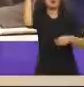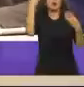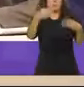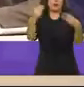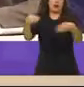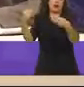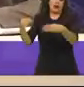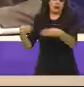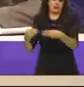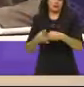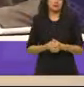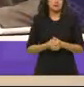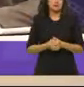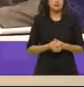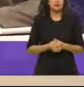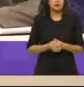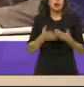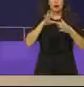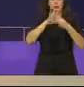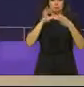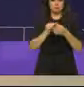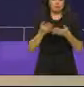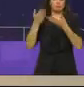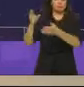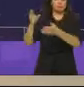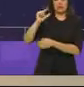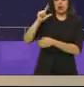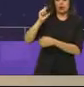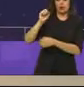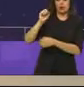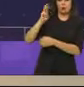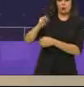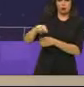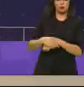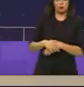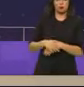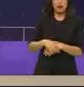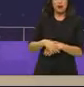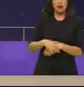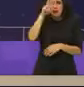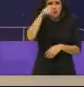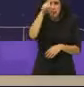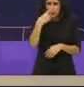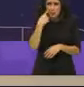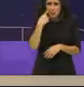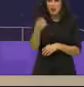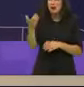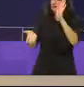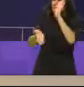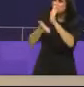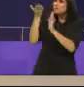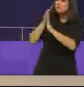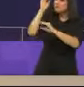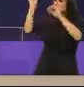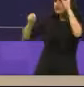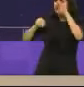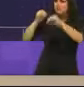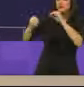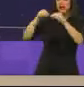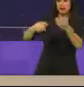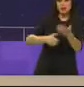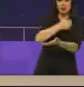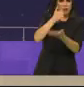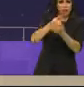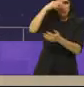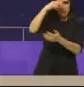Ritzke tiene el uso de la voz. ¿No te parece irreal que la infraestructura, las grandes obras de la Ciudad